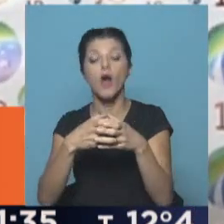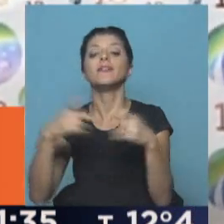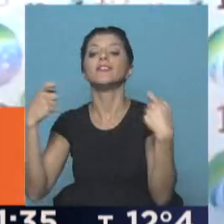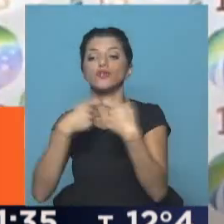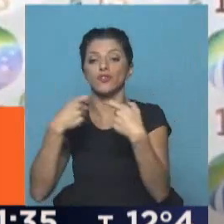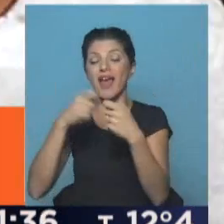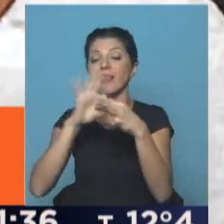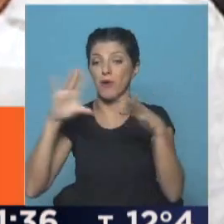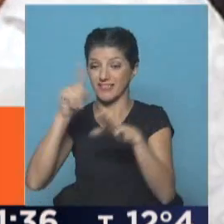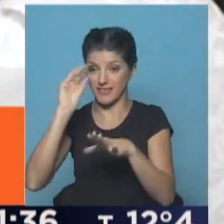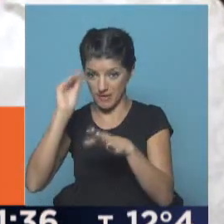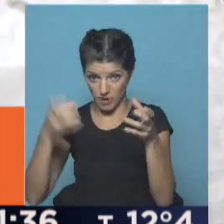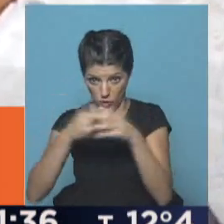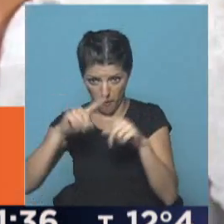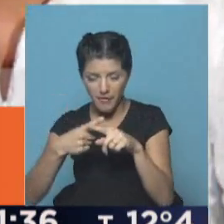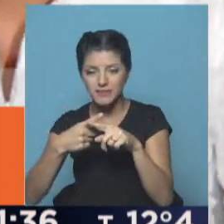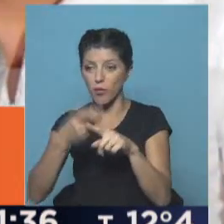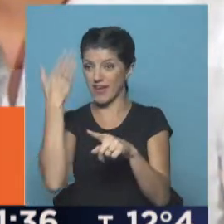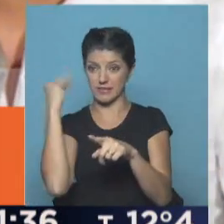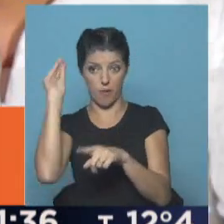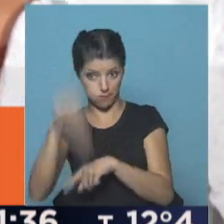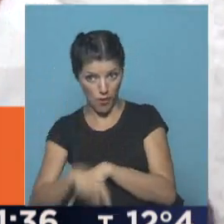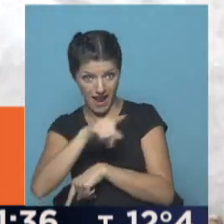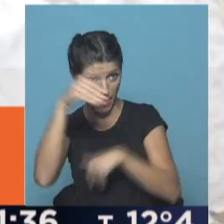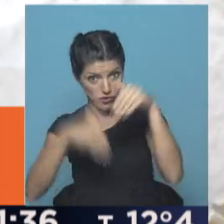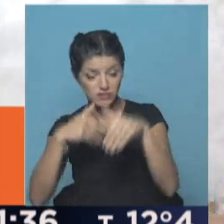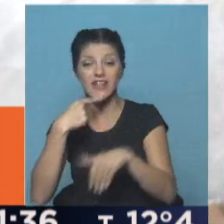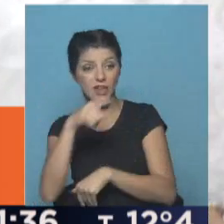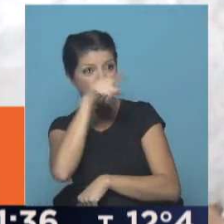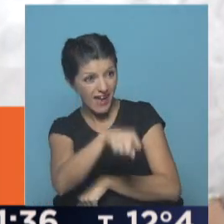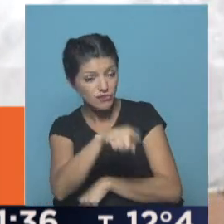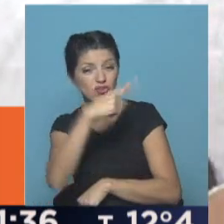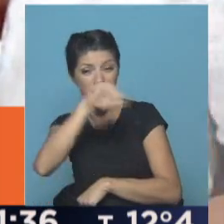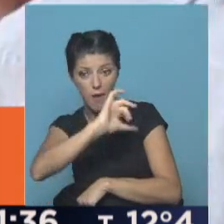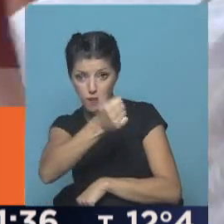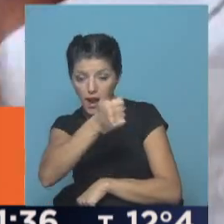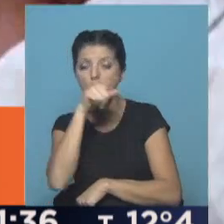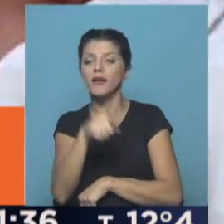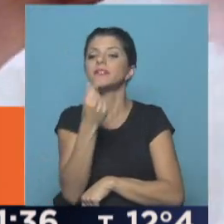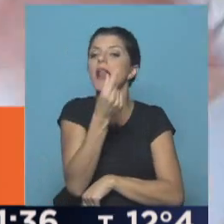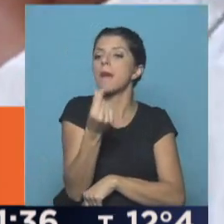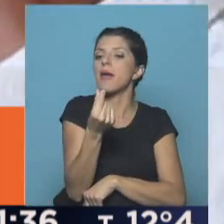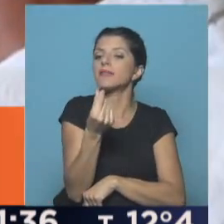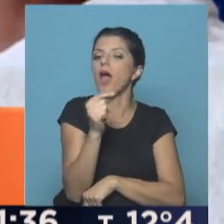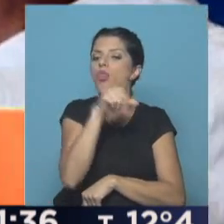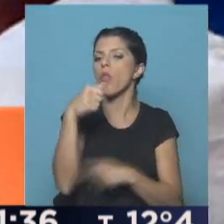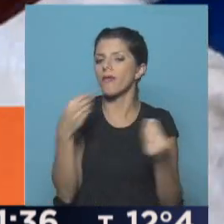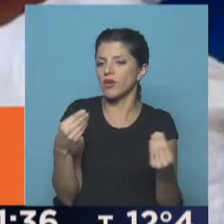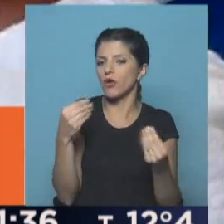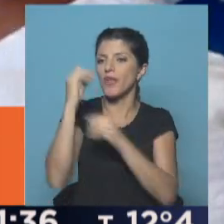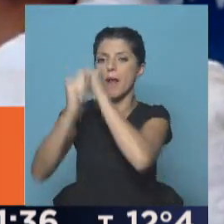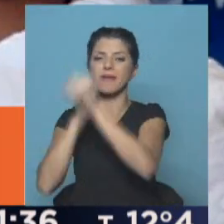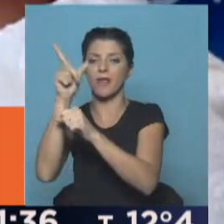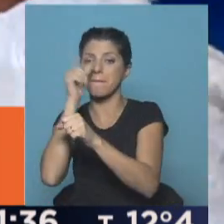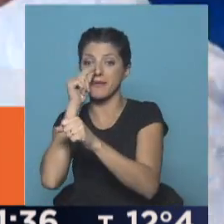Brasileña, vencido en esos comicios, denunció que la fórmula ganadora utilizó recursos económicos que habían sido desviados de la